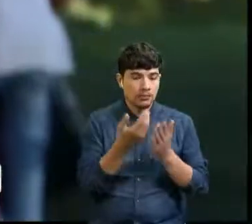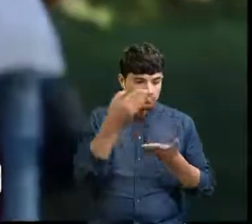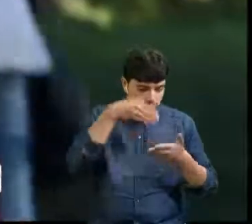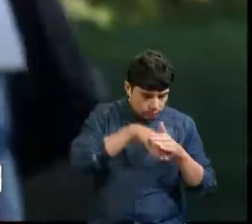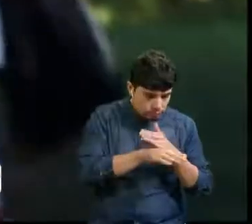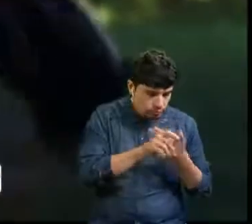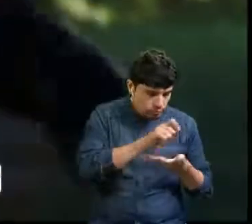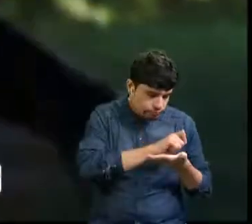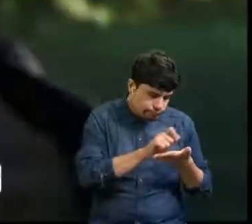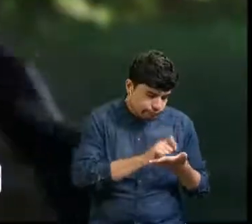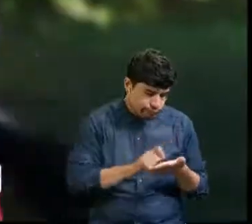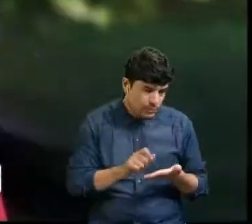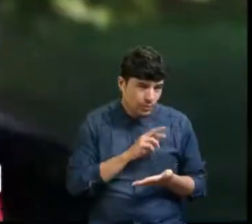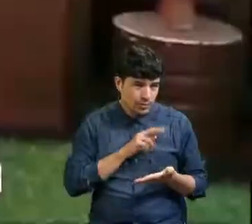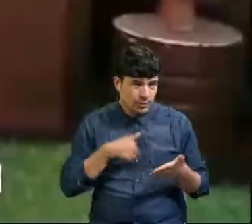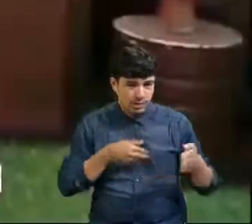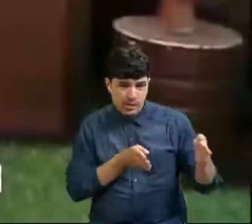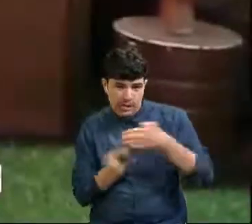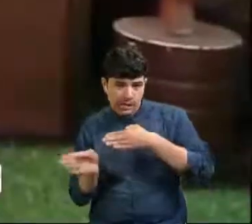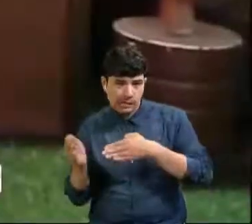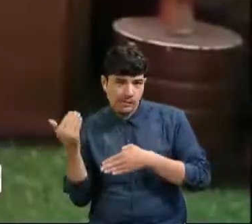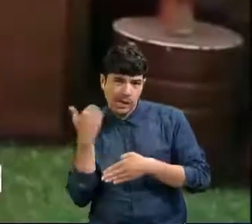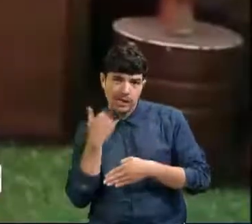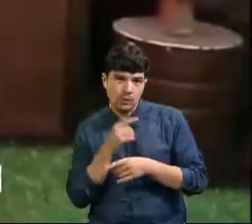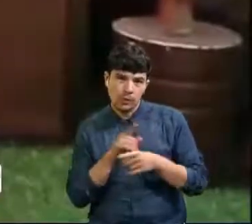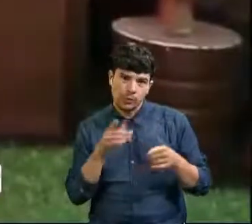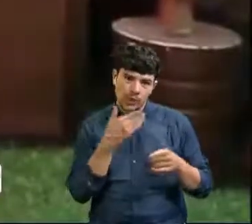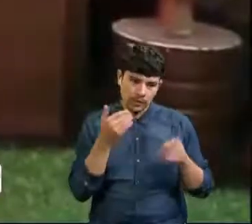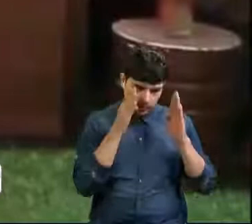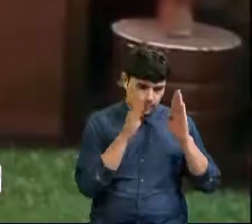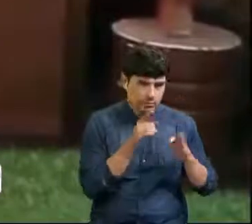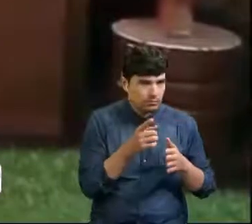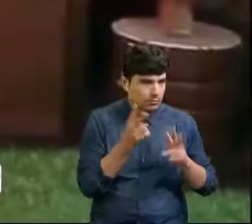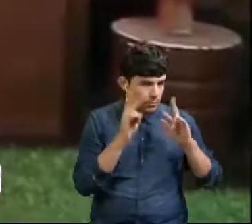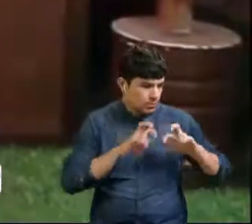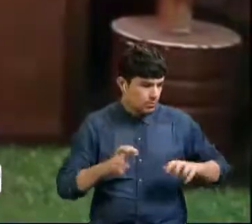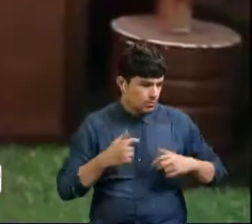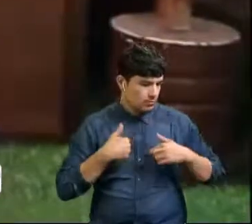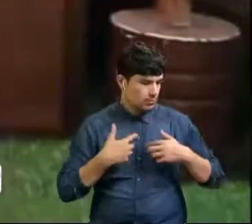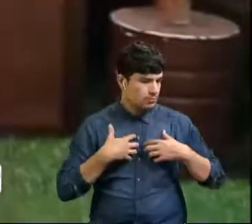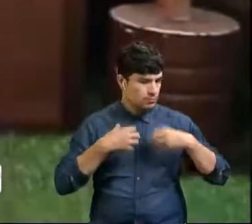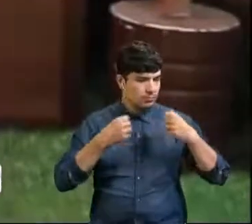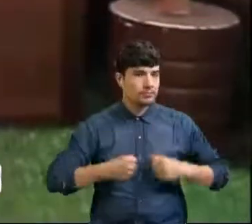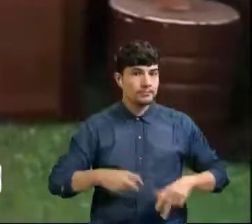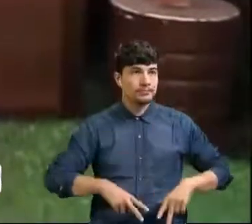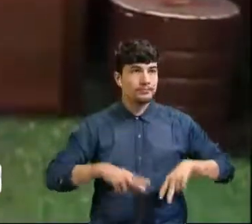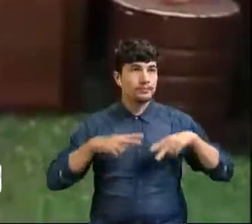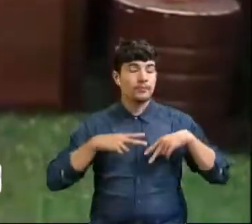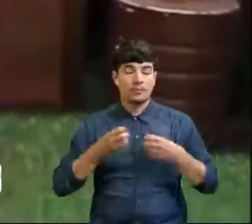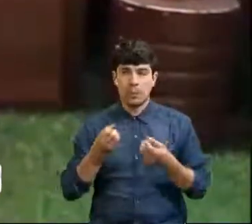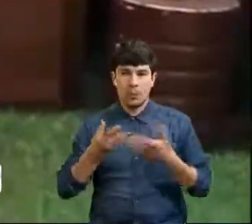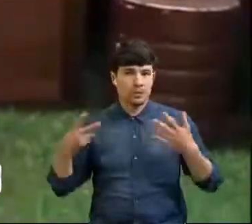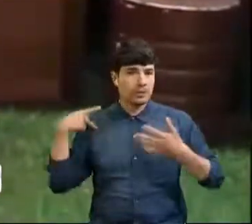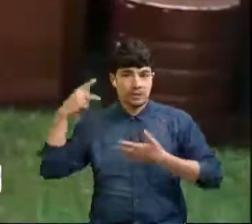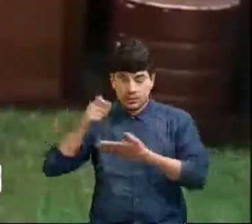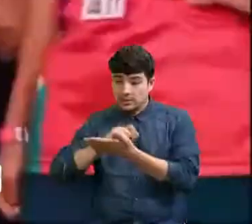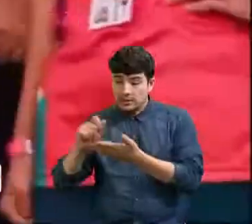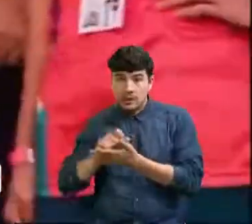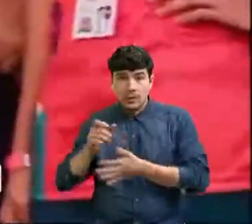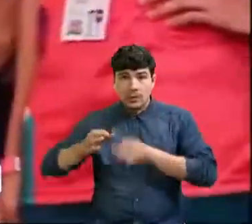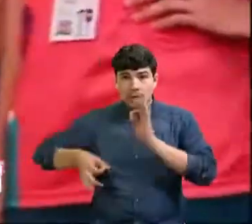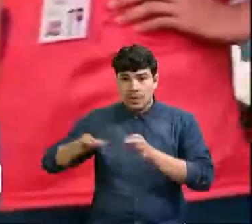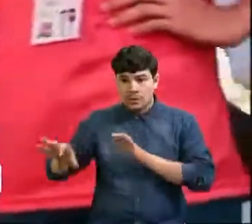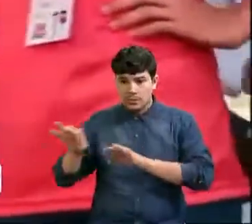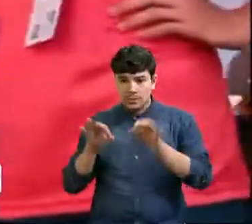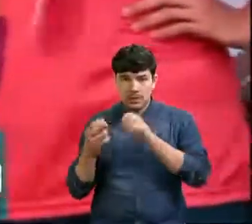si nos desviamos en el camino de las cuatro mil 721 historias que se escribieron en la provincia comunera los jurados no